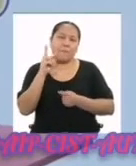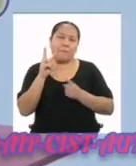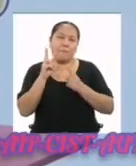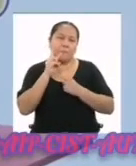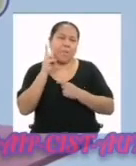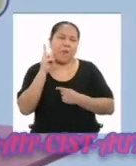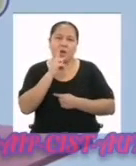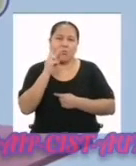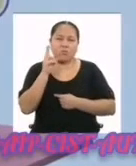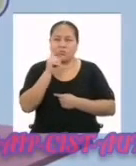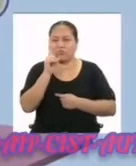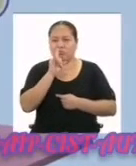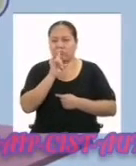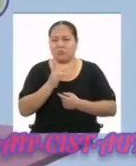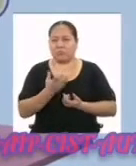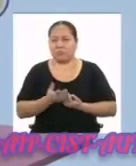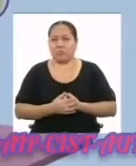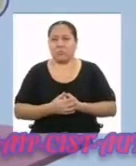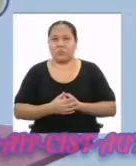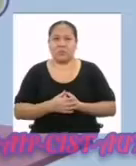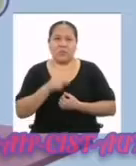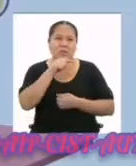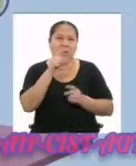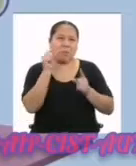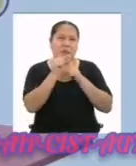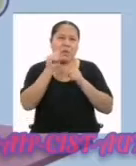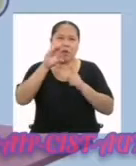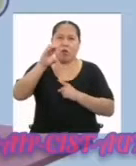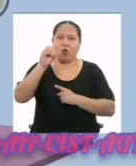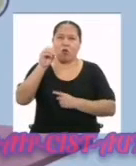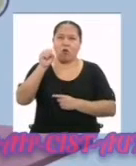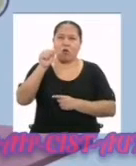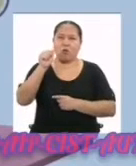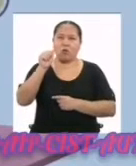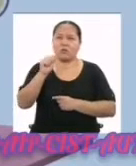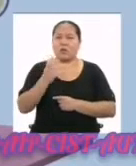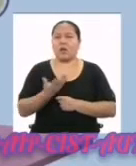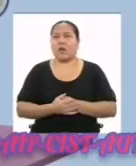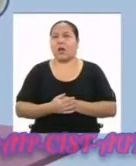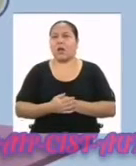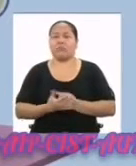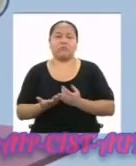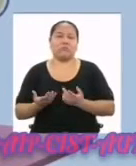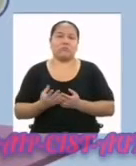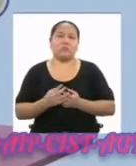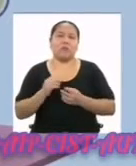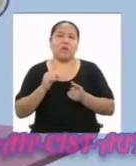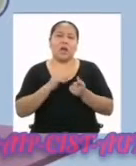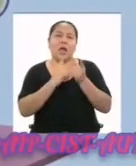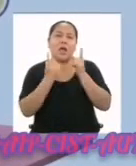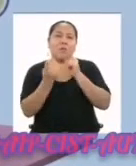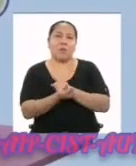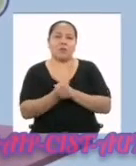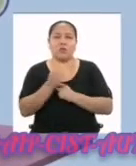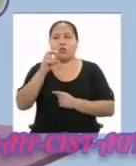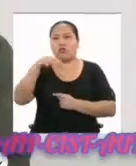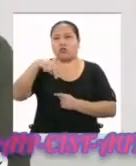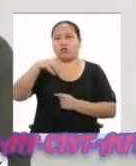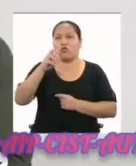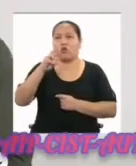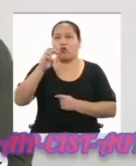reglamento. Y sí, la palabra cosa puede reemplazarse por normas, o como en el ejemplo anterior, condiciones a